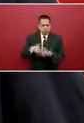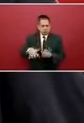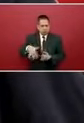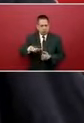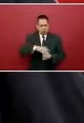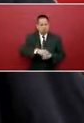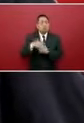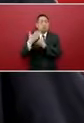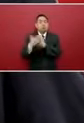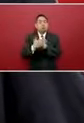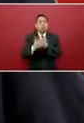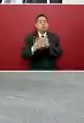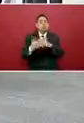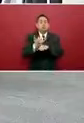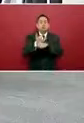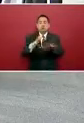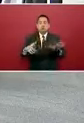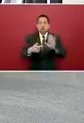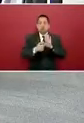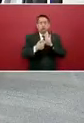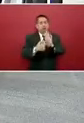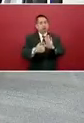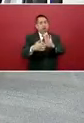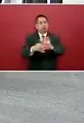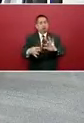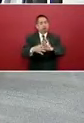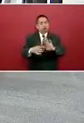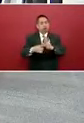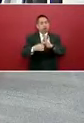a presentarles el informe.